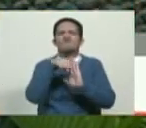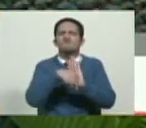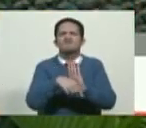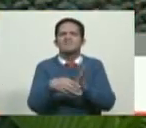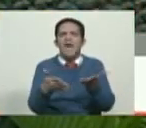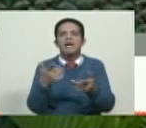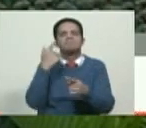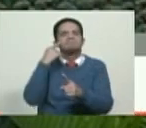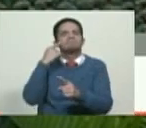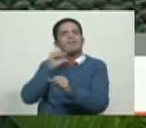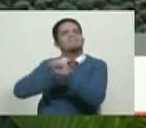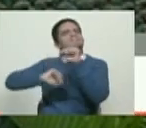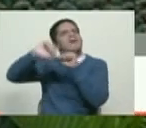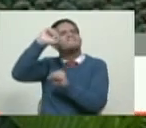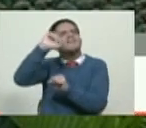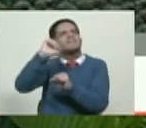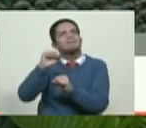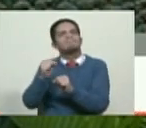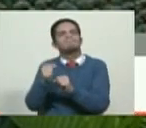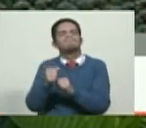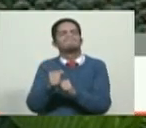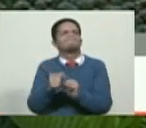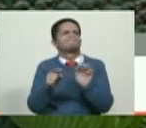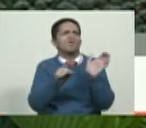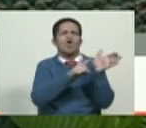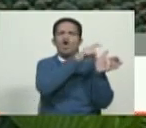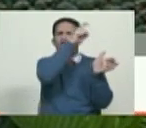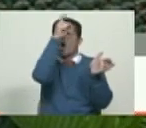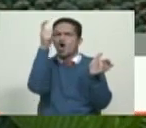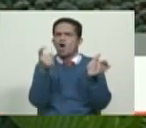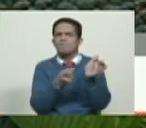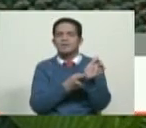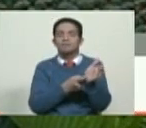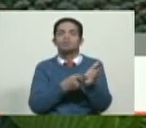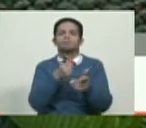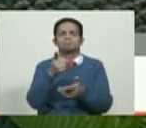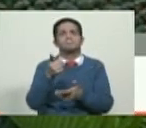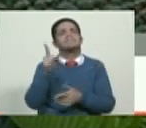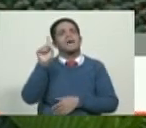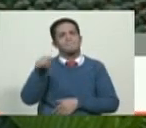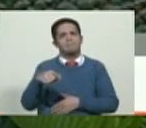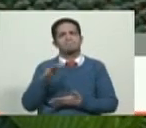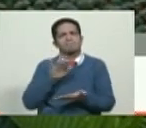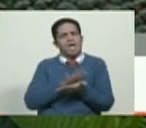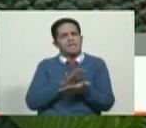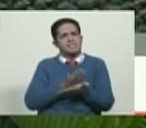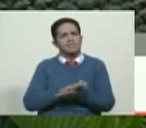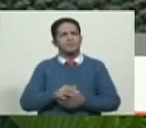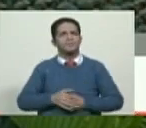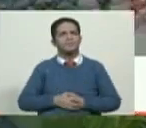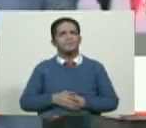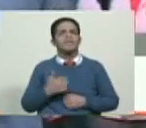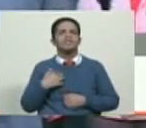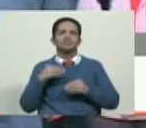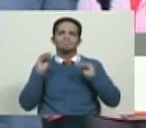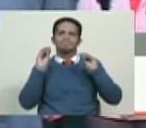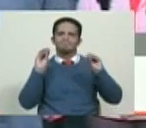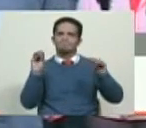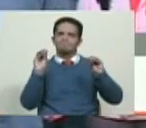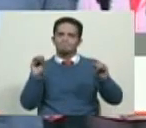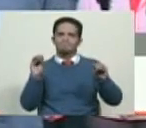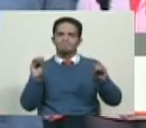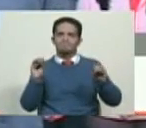objetivos, palmo a palmo del territorio. Con serenidad. Yo he dicho, frente a las circunstancias,